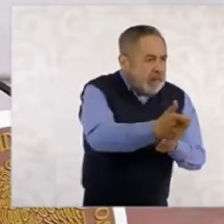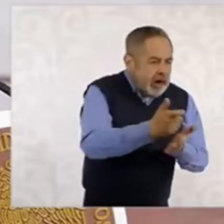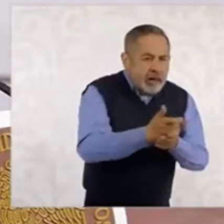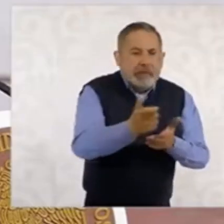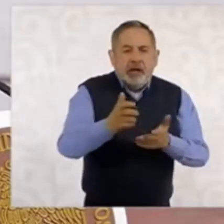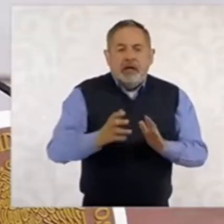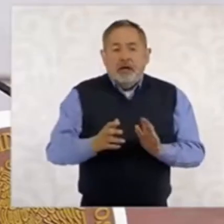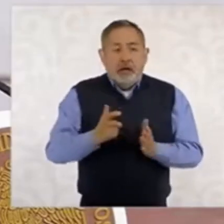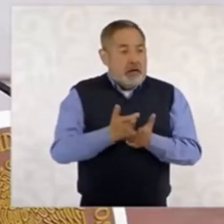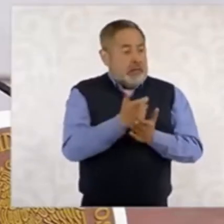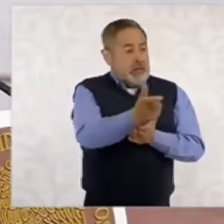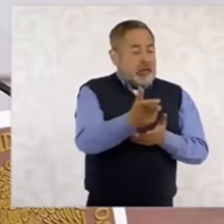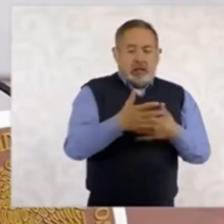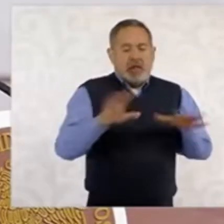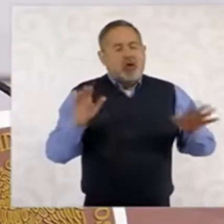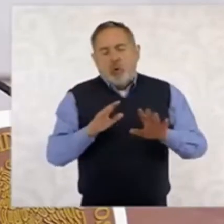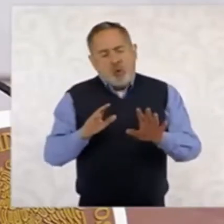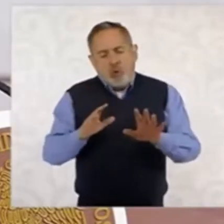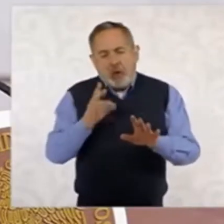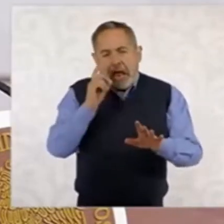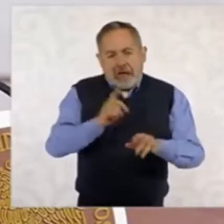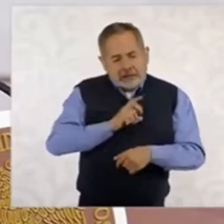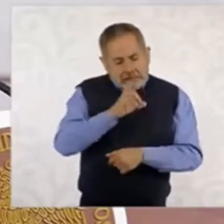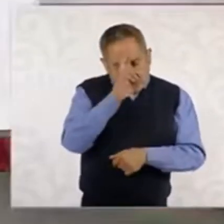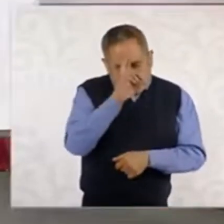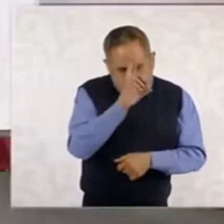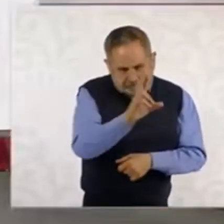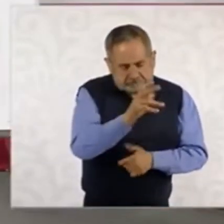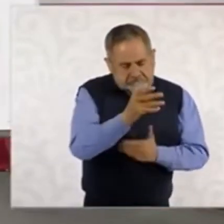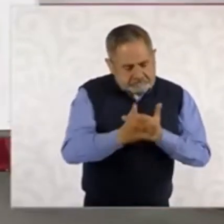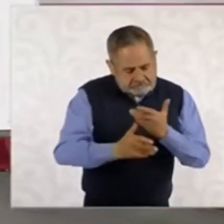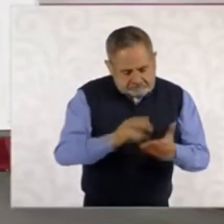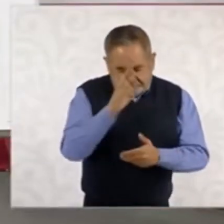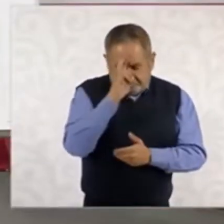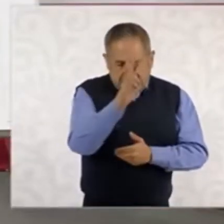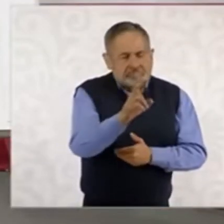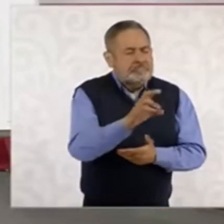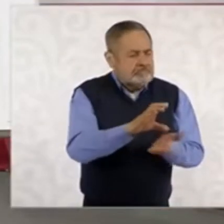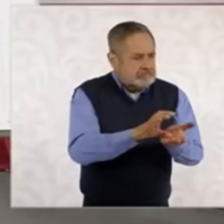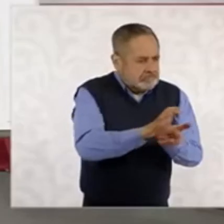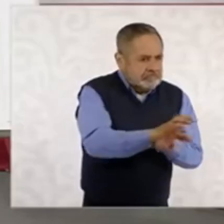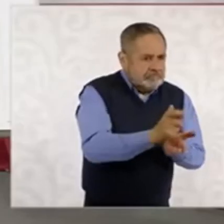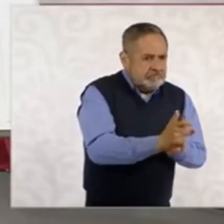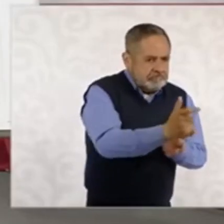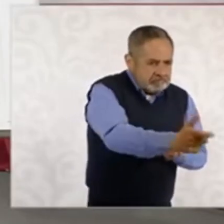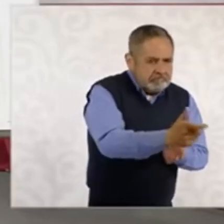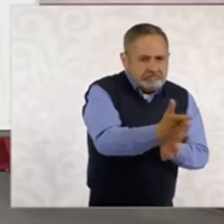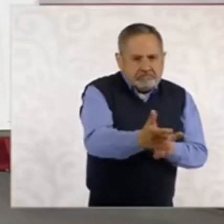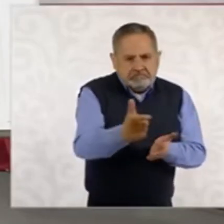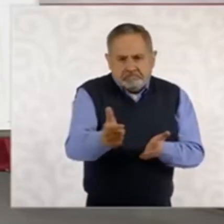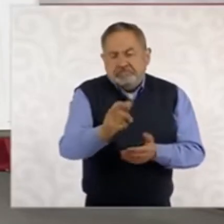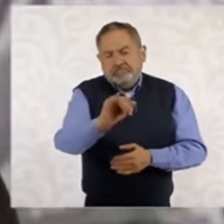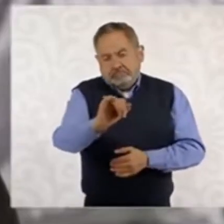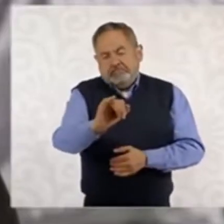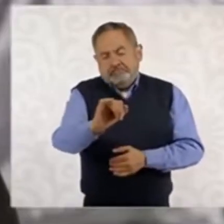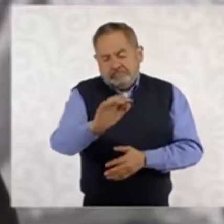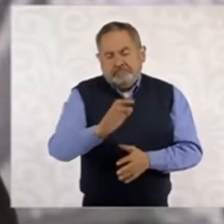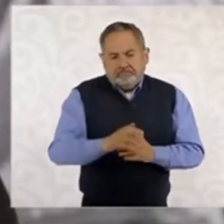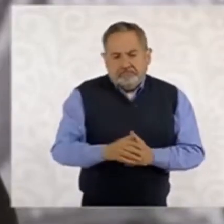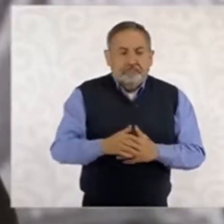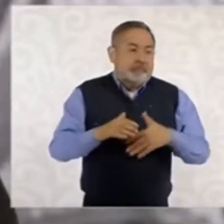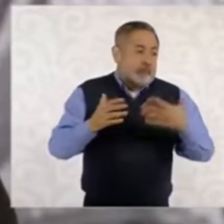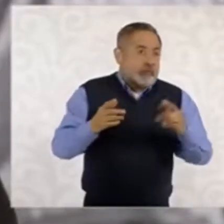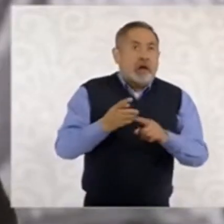un tema de dignidad. Y sobre la problemática ambiental, decir que